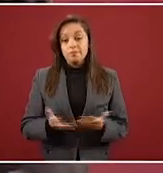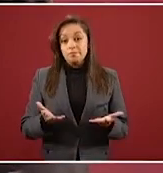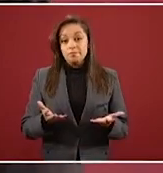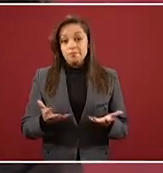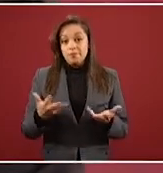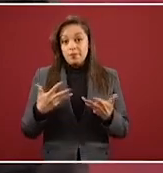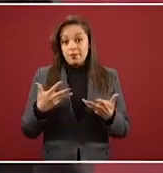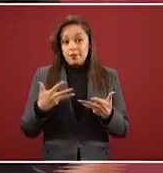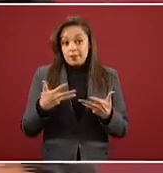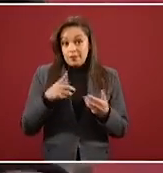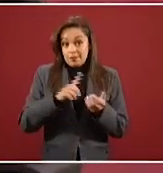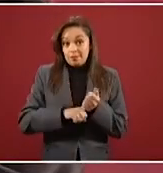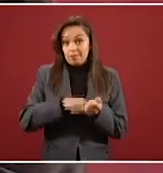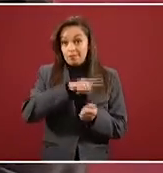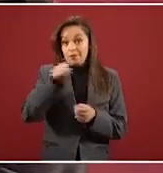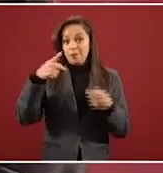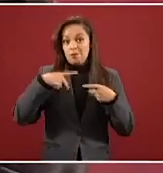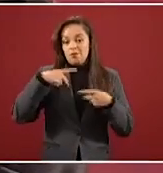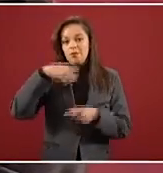se olvidan las cosas.